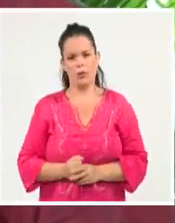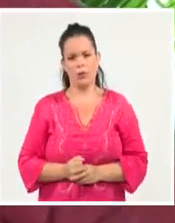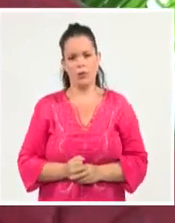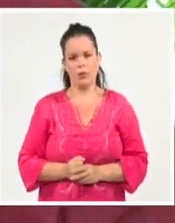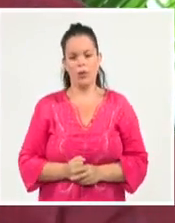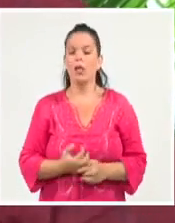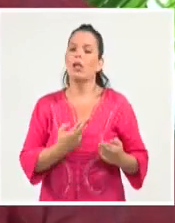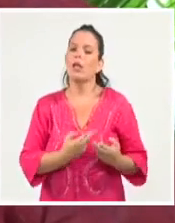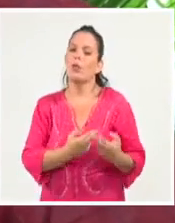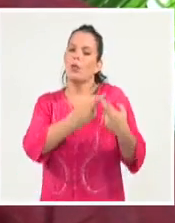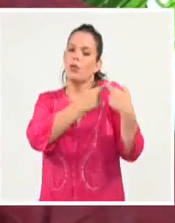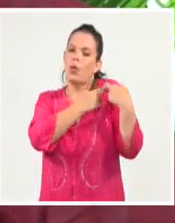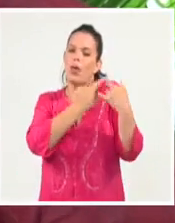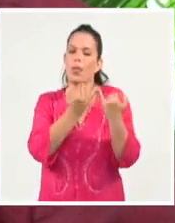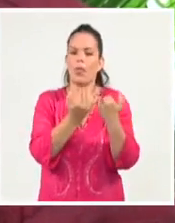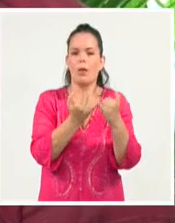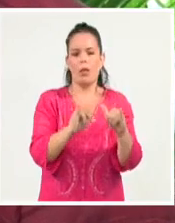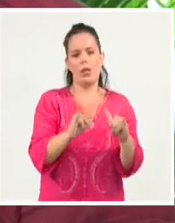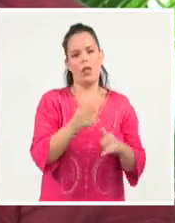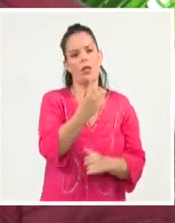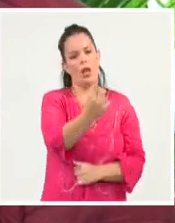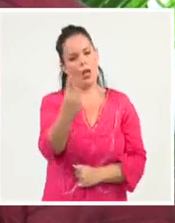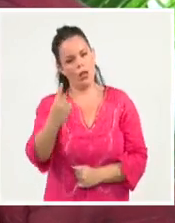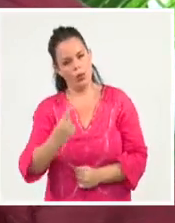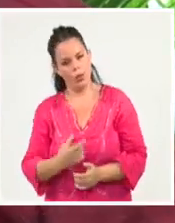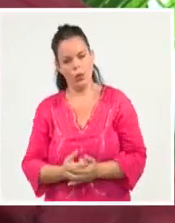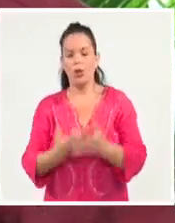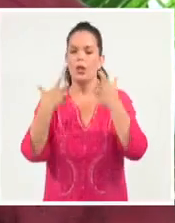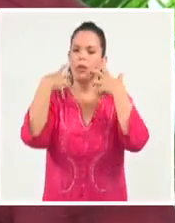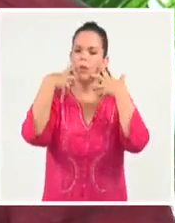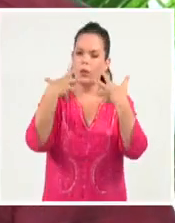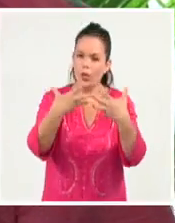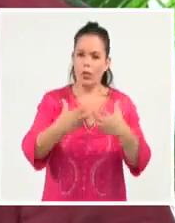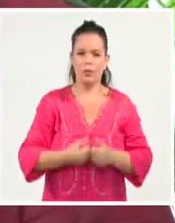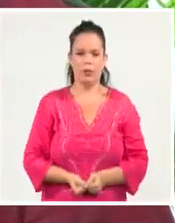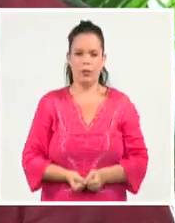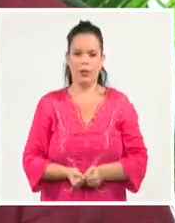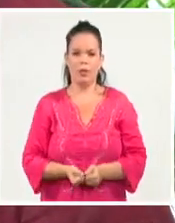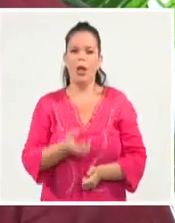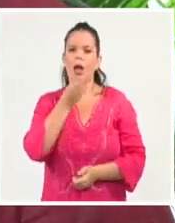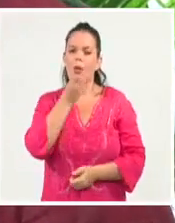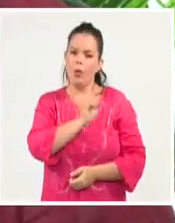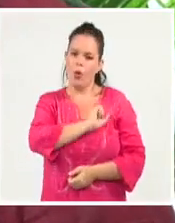individual de la familia, de la comunidad, es clave en ganar esta batalla en su conjunto.